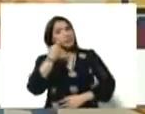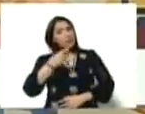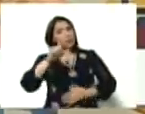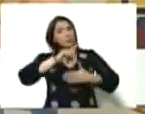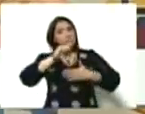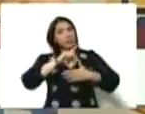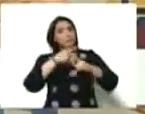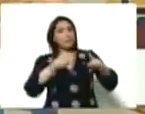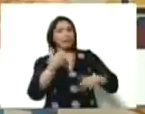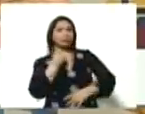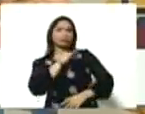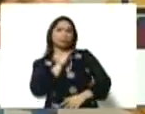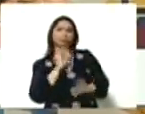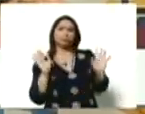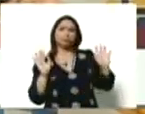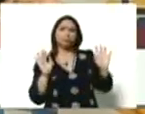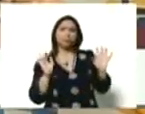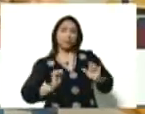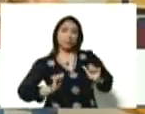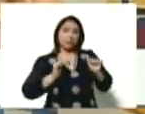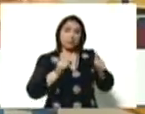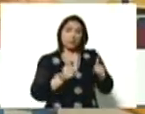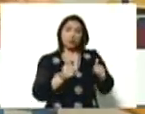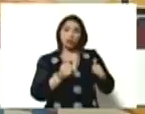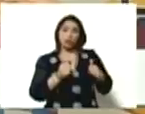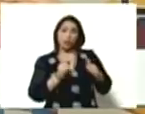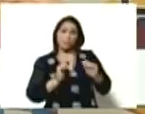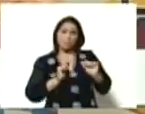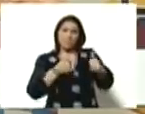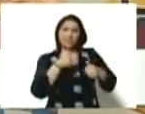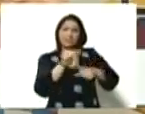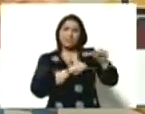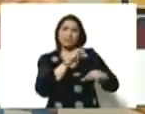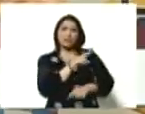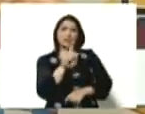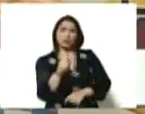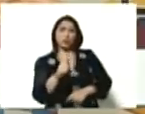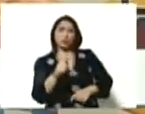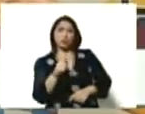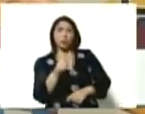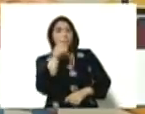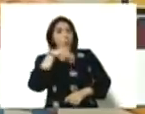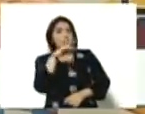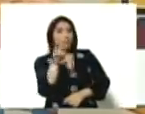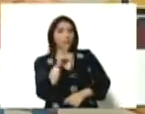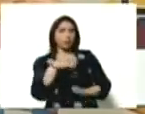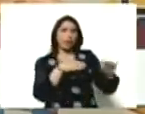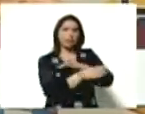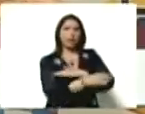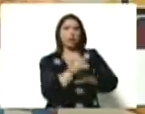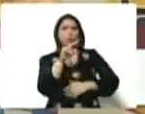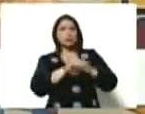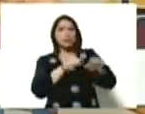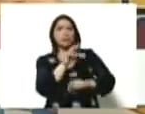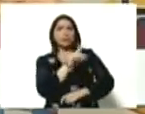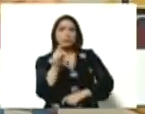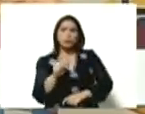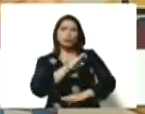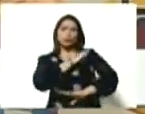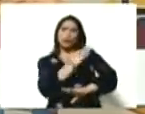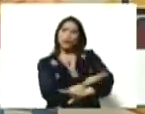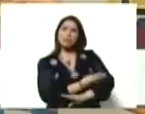así, que la pandemia da el inicio al siglo XXI, el pueblo de Venezuela ha entrado en el siglo XXI con la fortaleza,